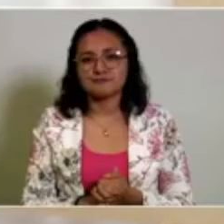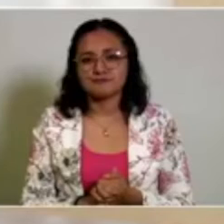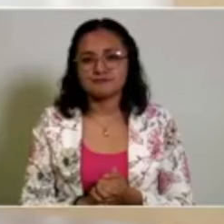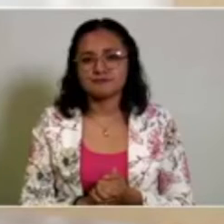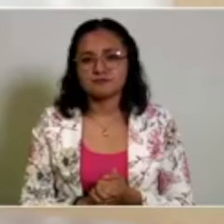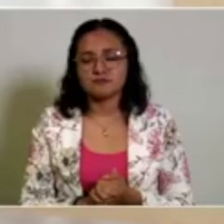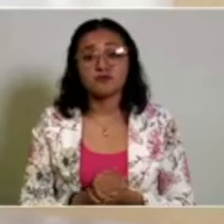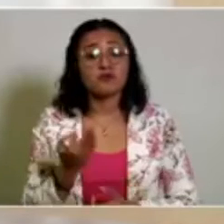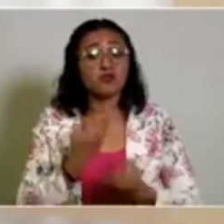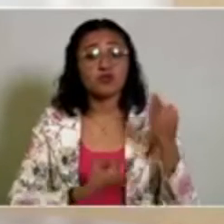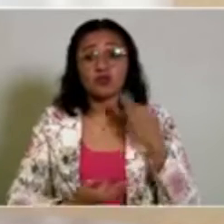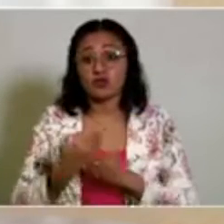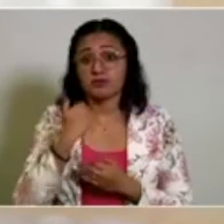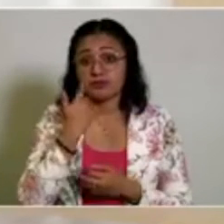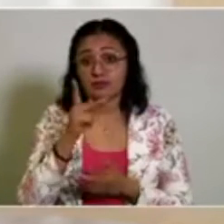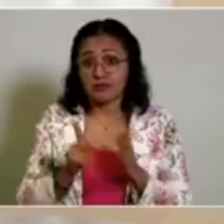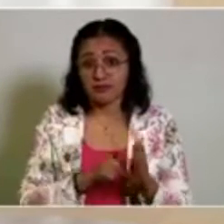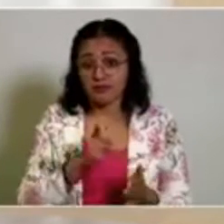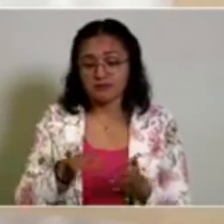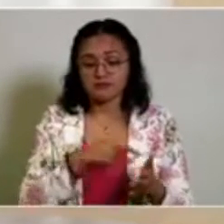todo intento de reelección